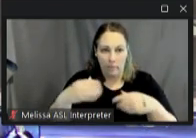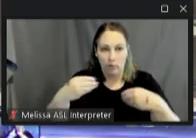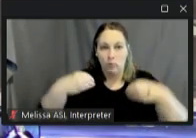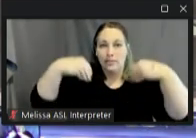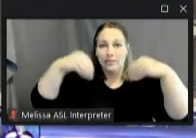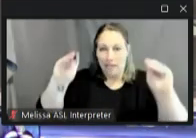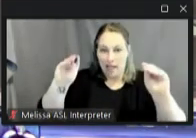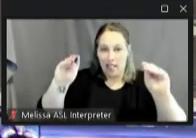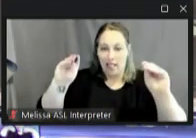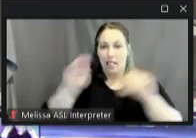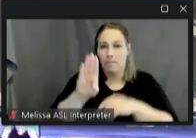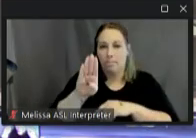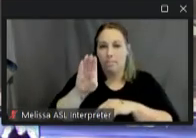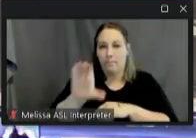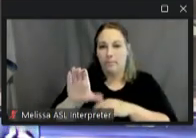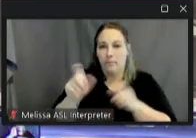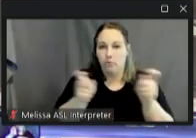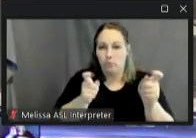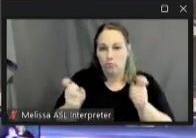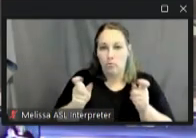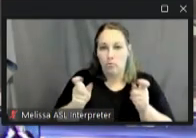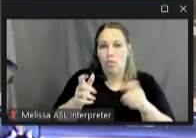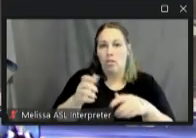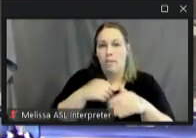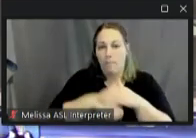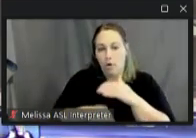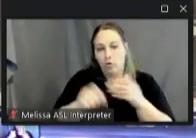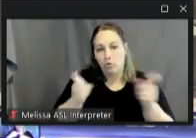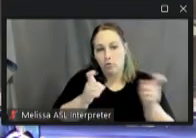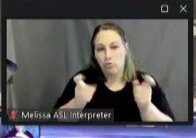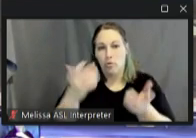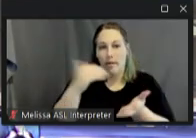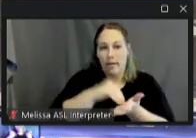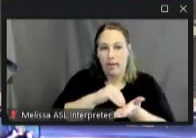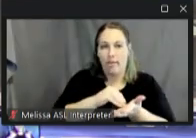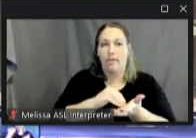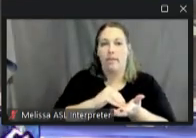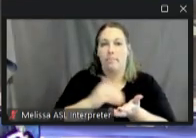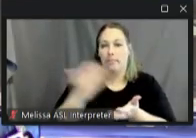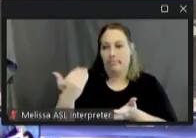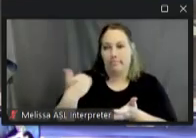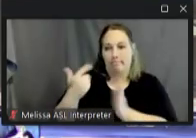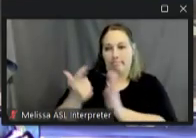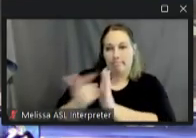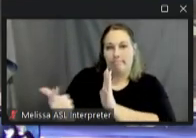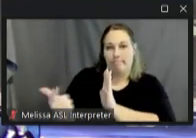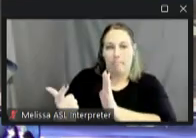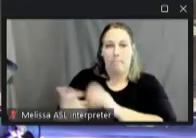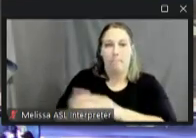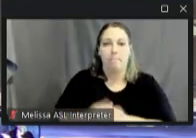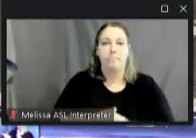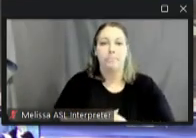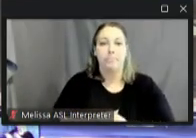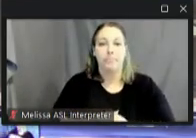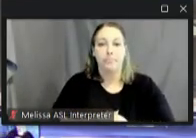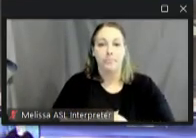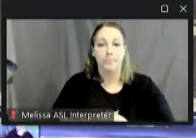Gracias, secretaria de Estado Natalí Roque. Yo soy Clara López, de parte de la Secretaría de Salud de